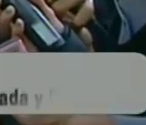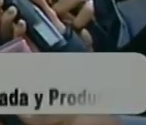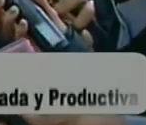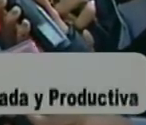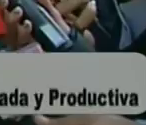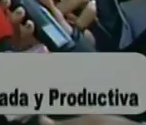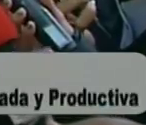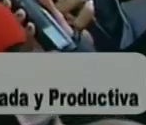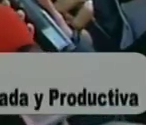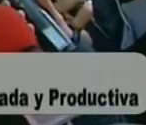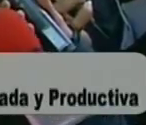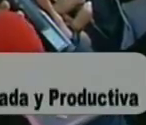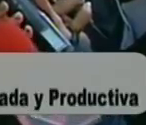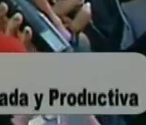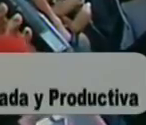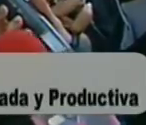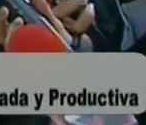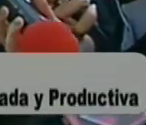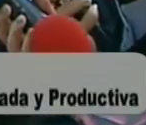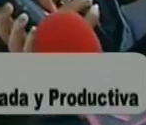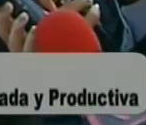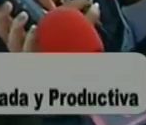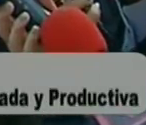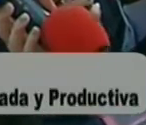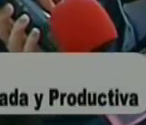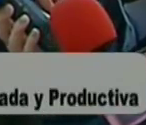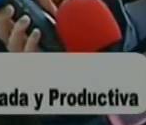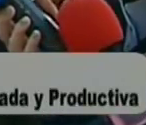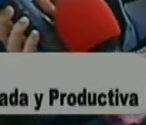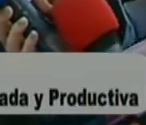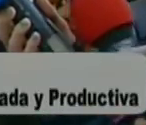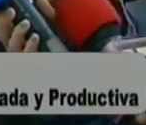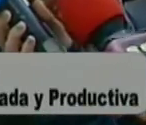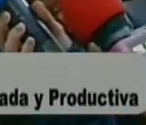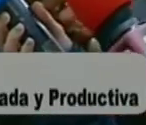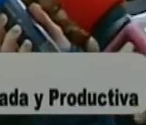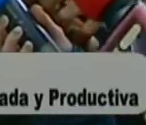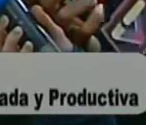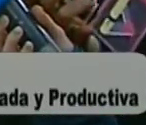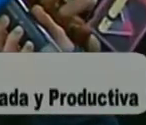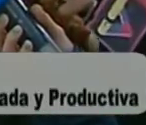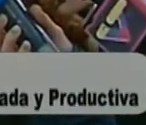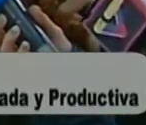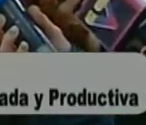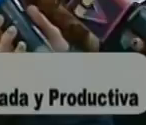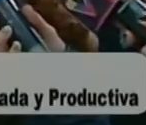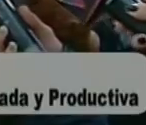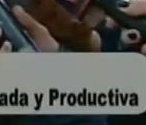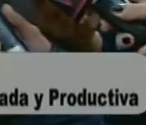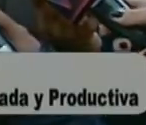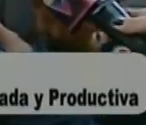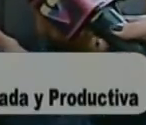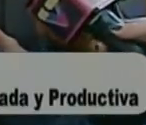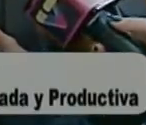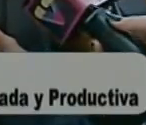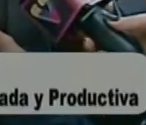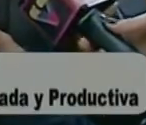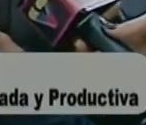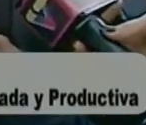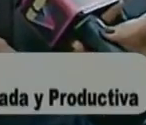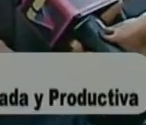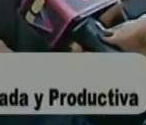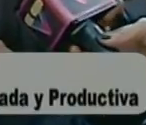un acuerdo de respaldo a la emisión o el inicio de la preventa de El Petro, de